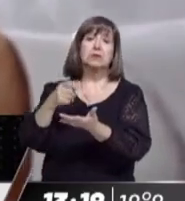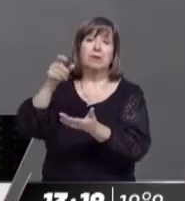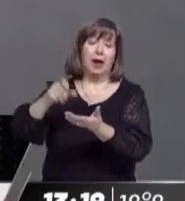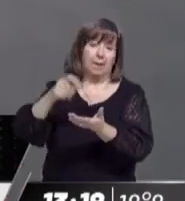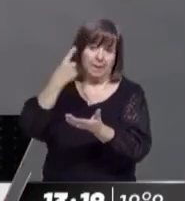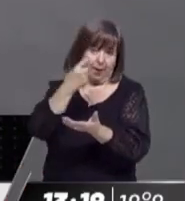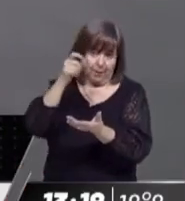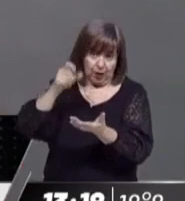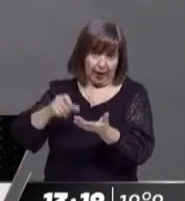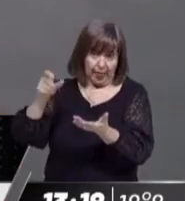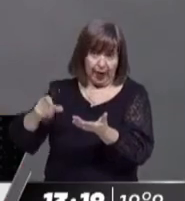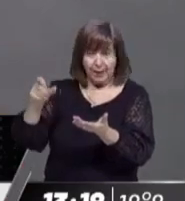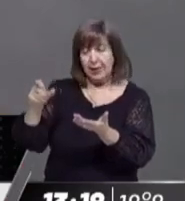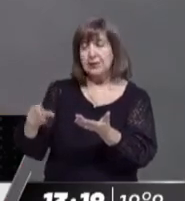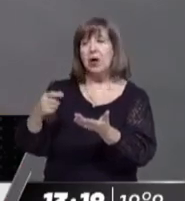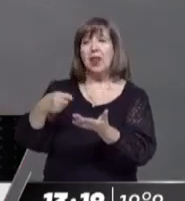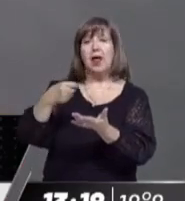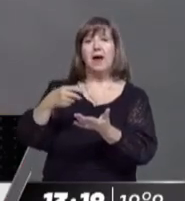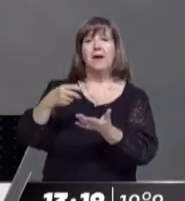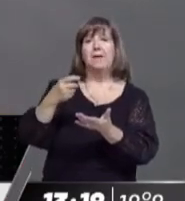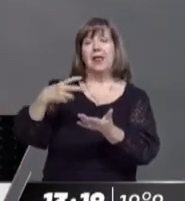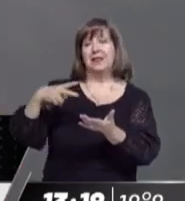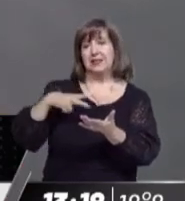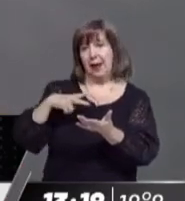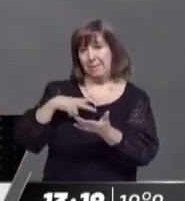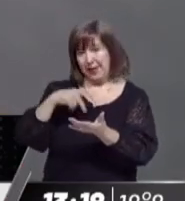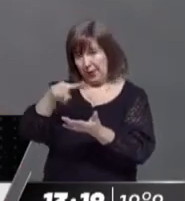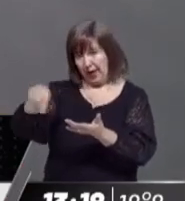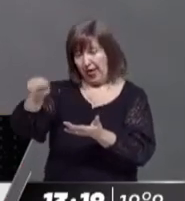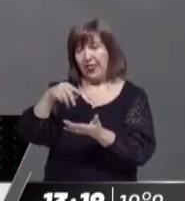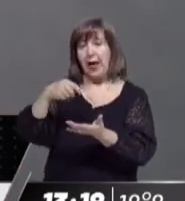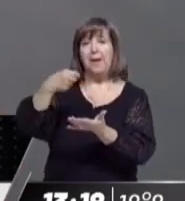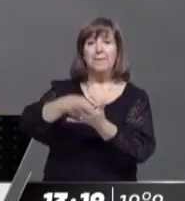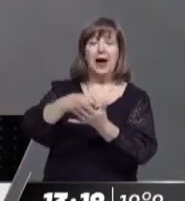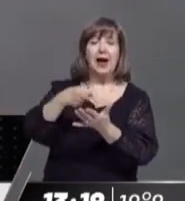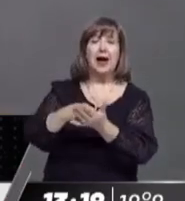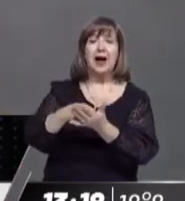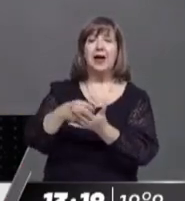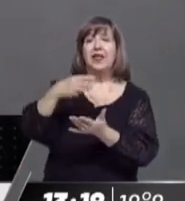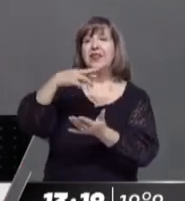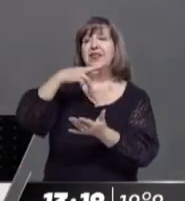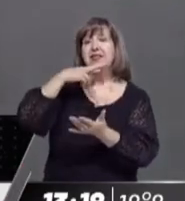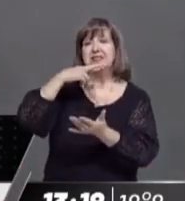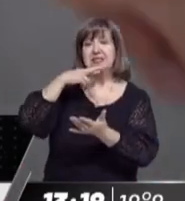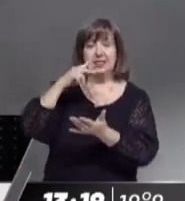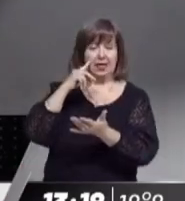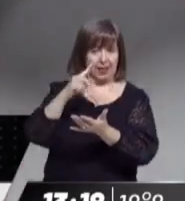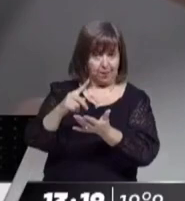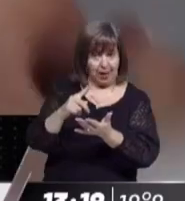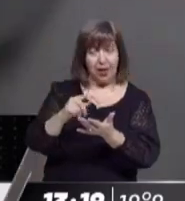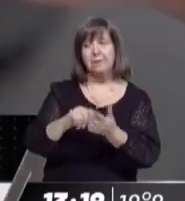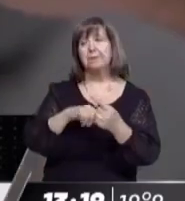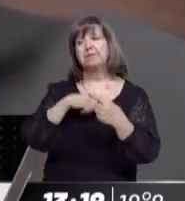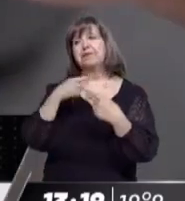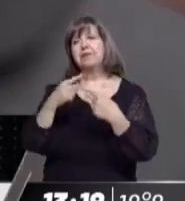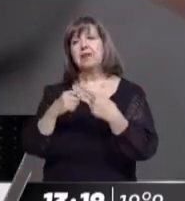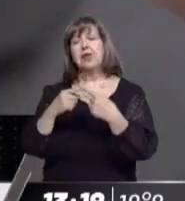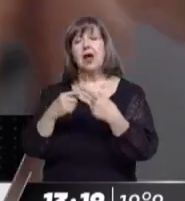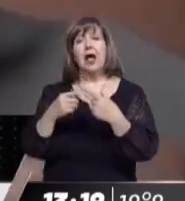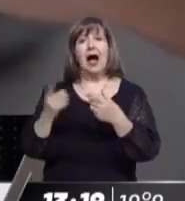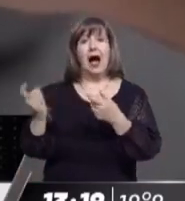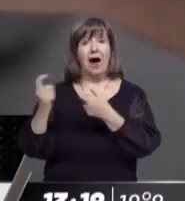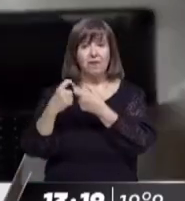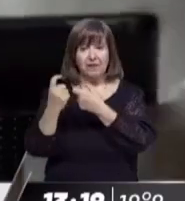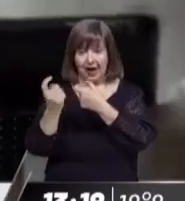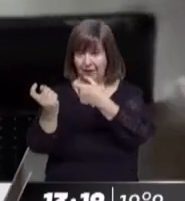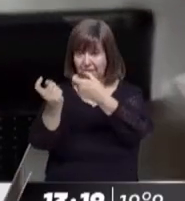pacientes en de la medicina privada suba a 17 mil pesos en este caso. El afiliado